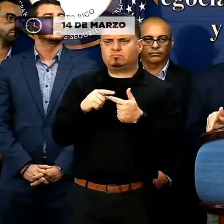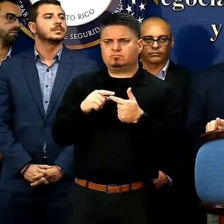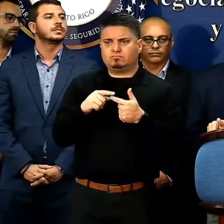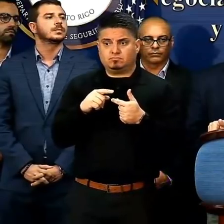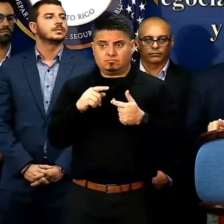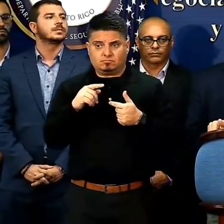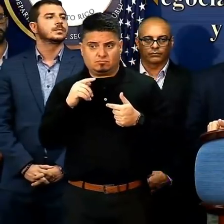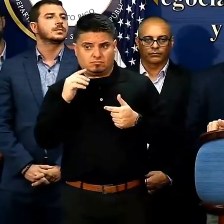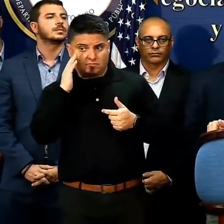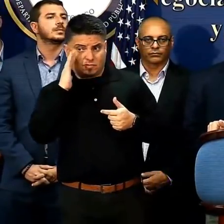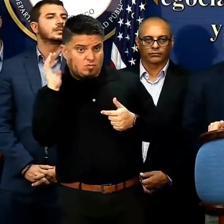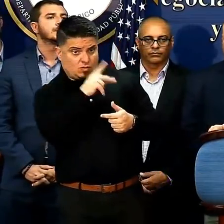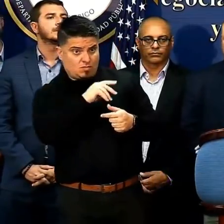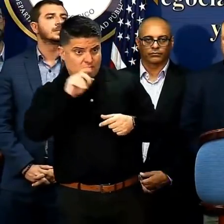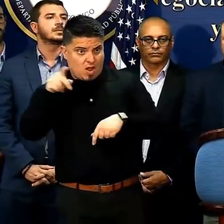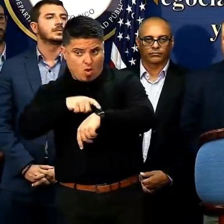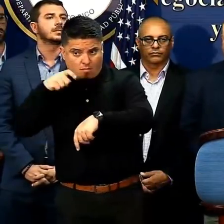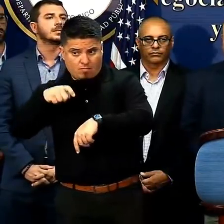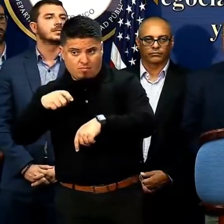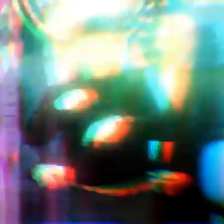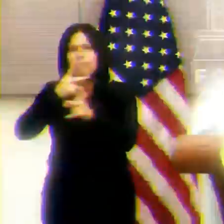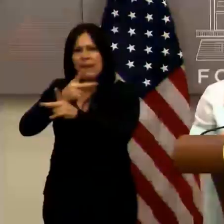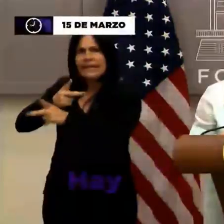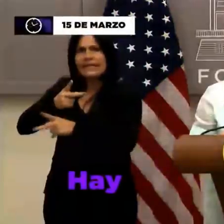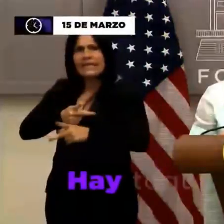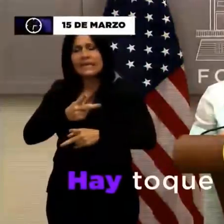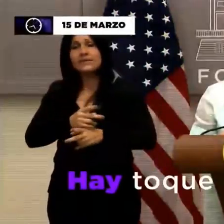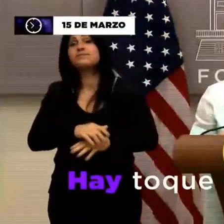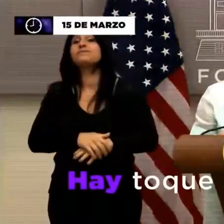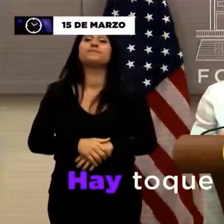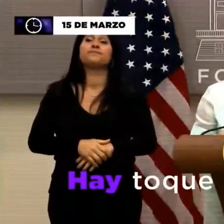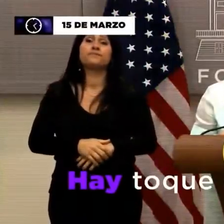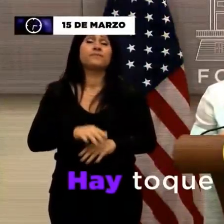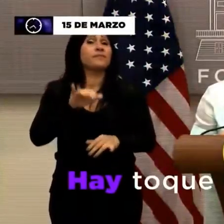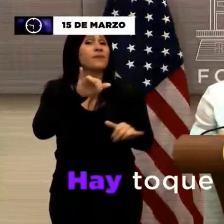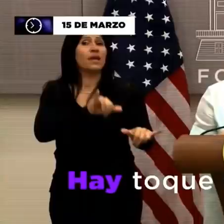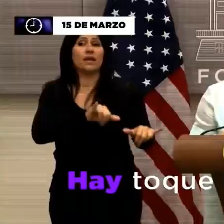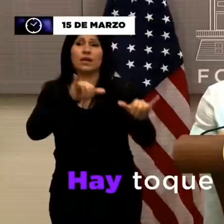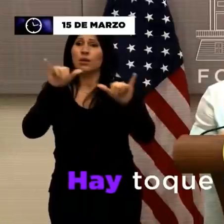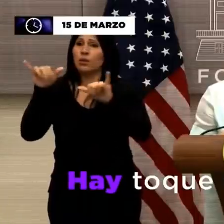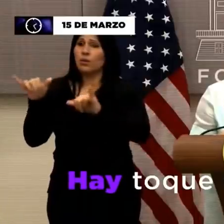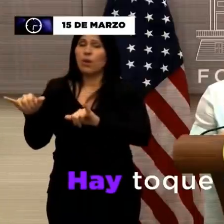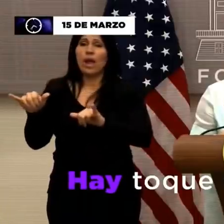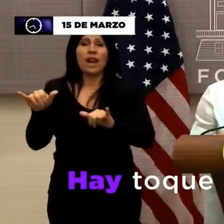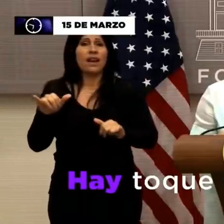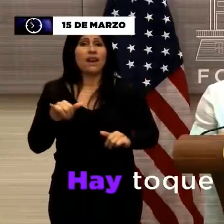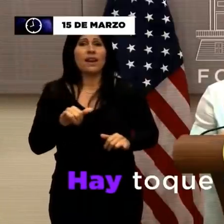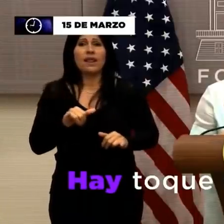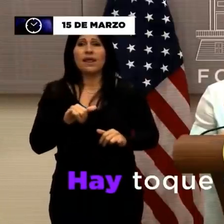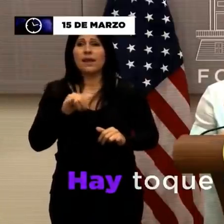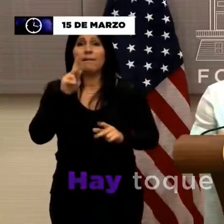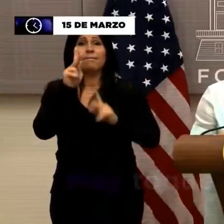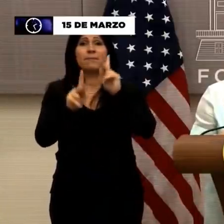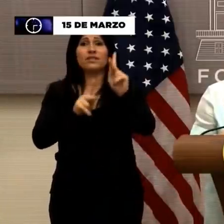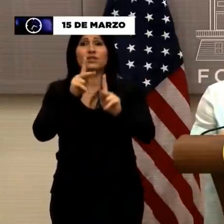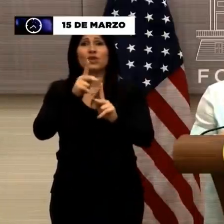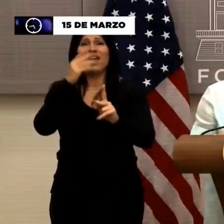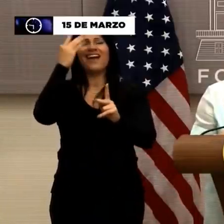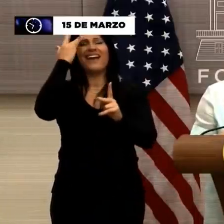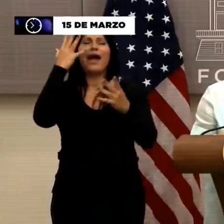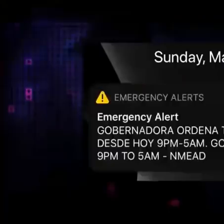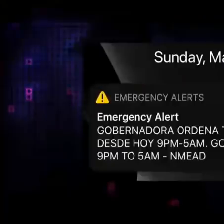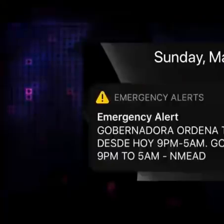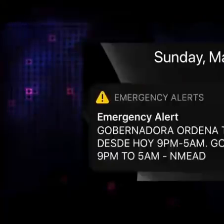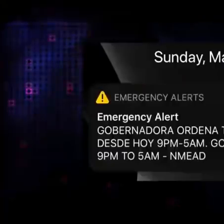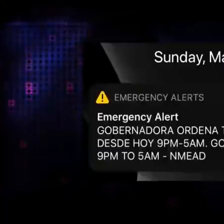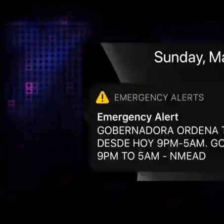En este momento no va a haber toque de queda. He ordenado establecer un toque de queda para todos los residentes de Puerto